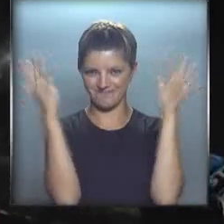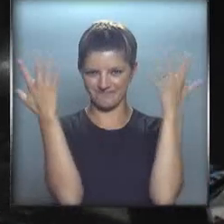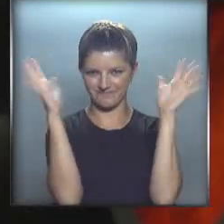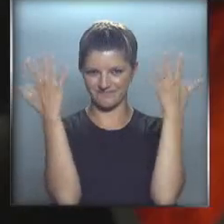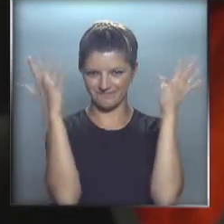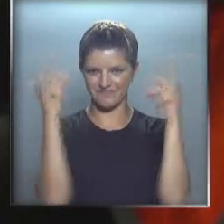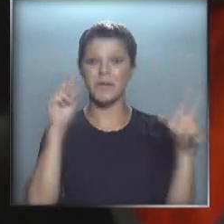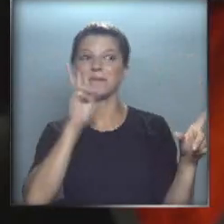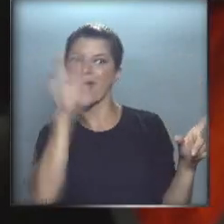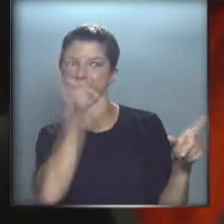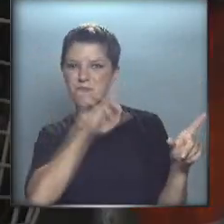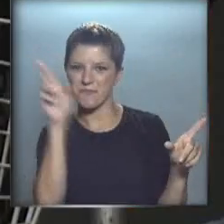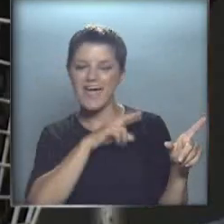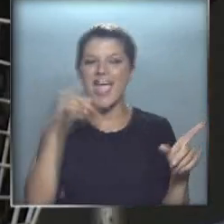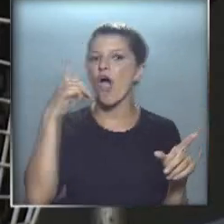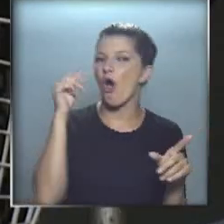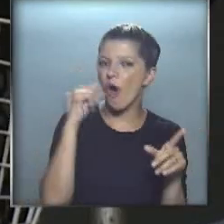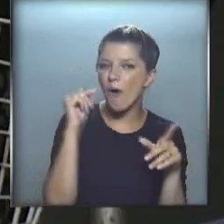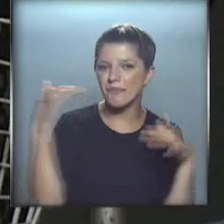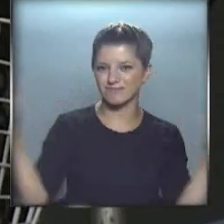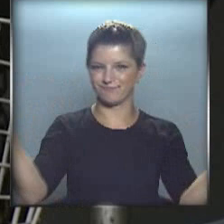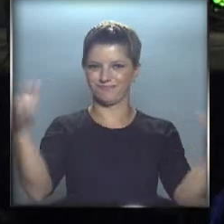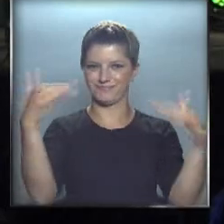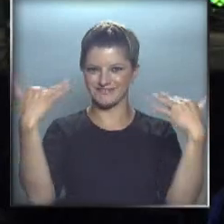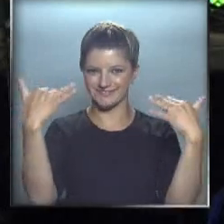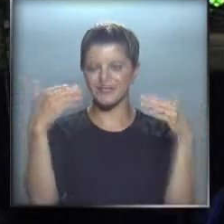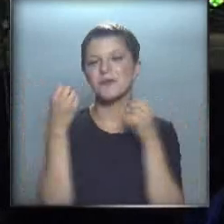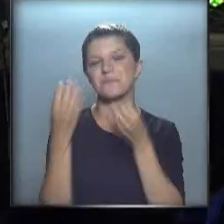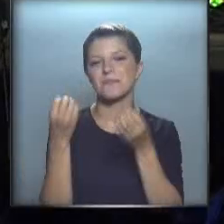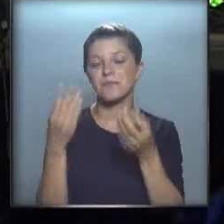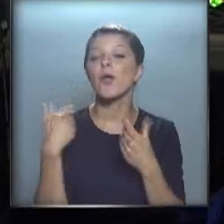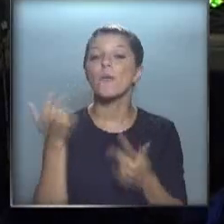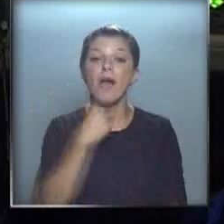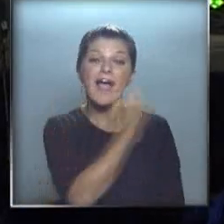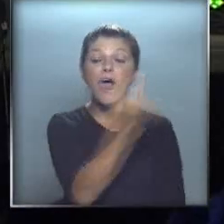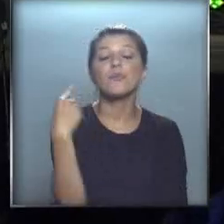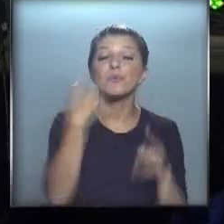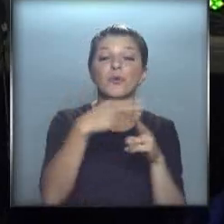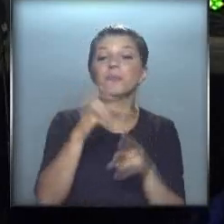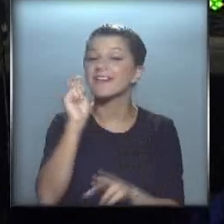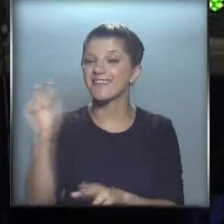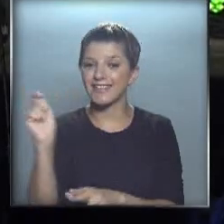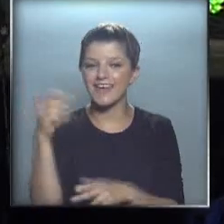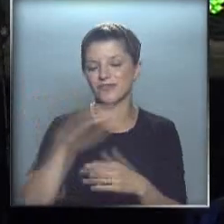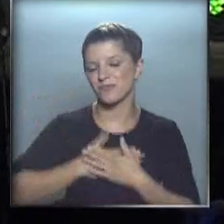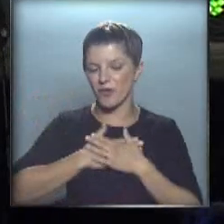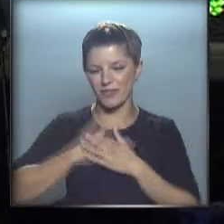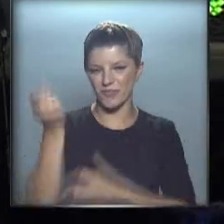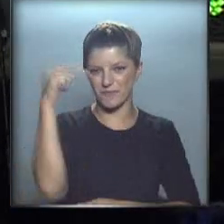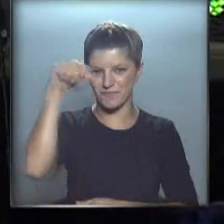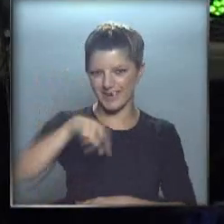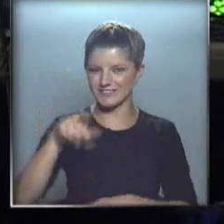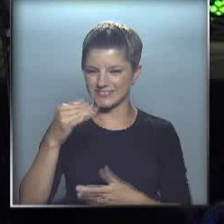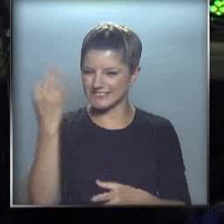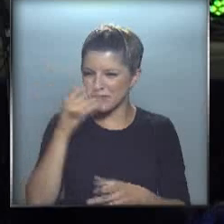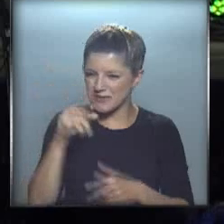Mira cómo están las chicas, mira cómo están los varones. Muy bien. Bueno, preséntense, muchachos. Me encanta que estén hoy acá. Me imagino que los